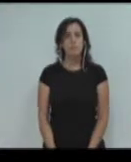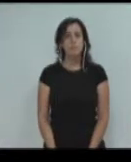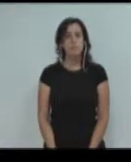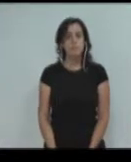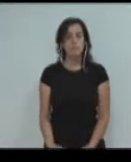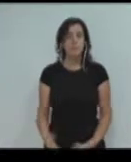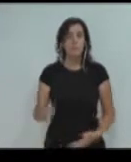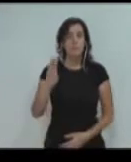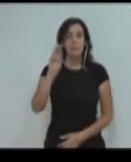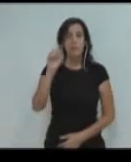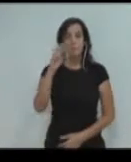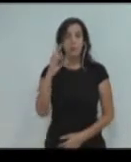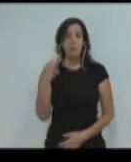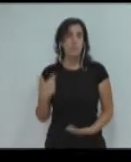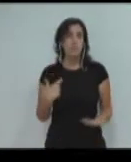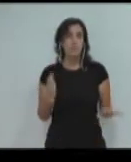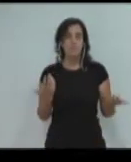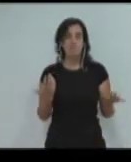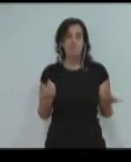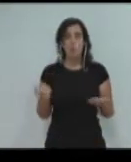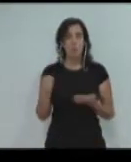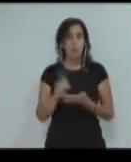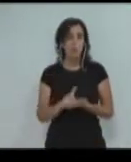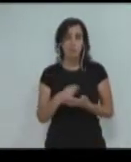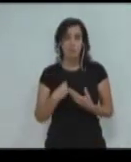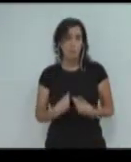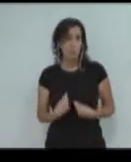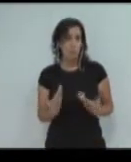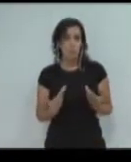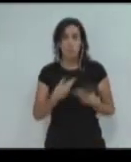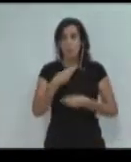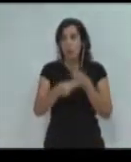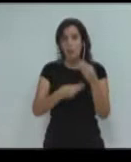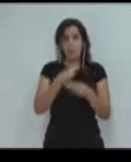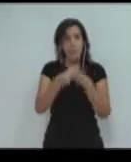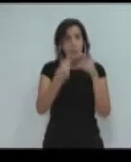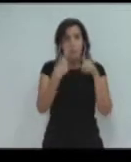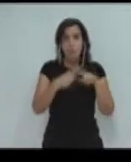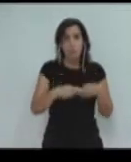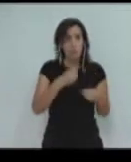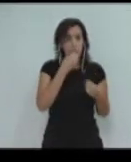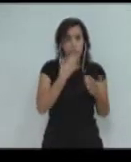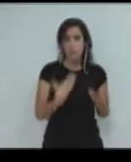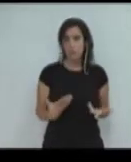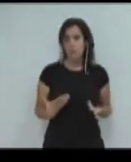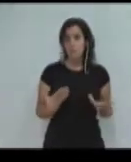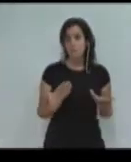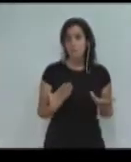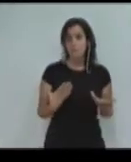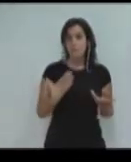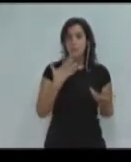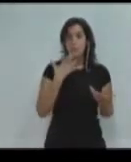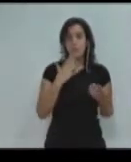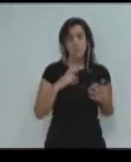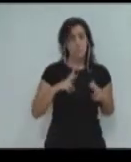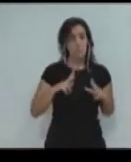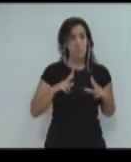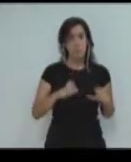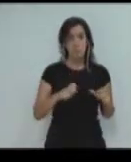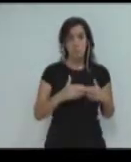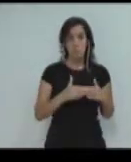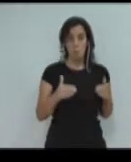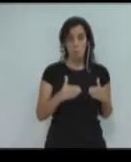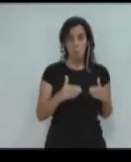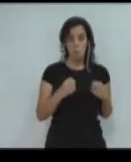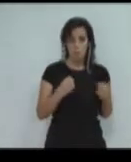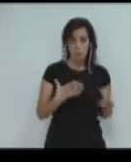Es que redundar, es redundar, hacer ¿no? las cosas bien y si salen de fábrica bien hechas,